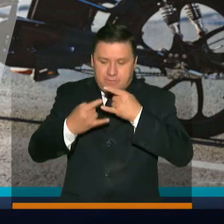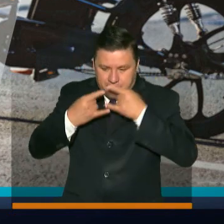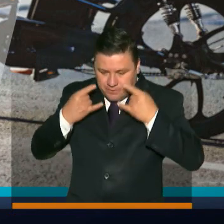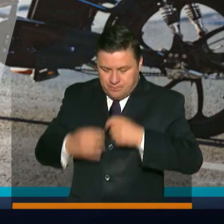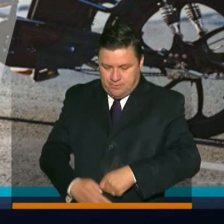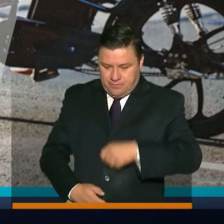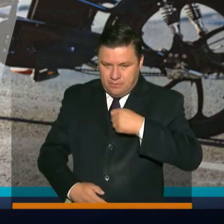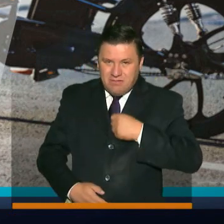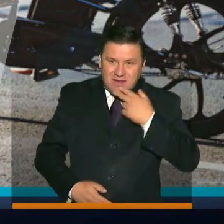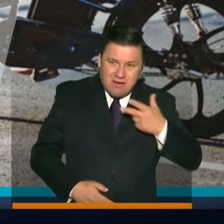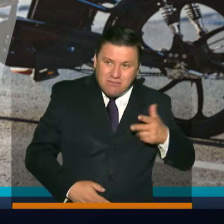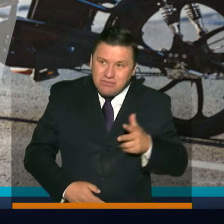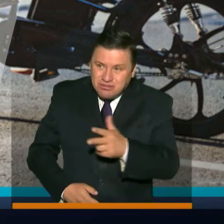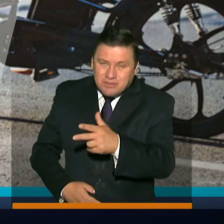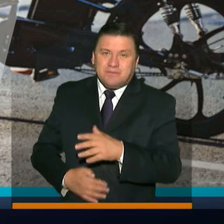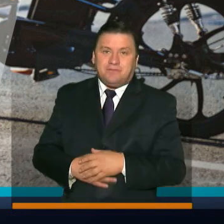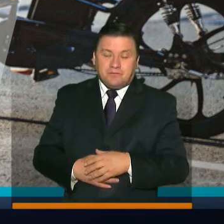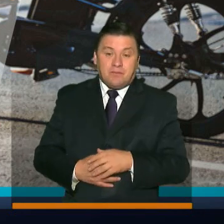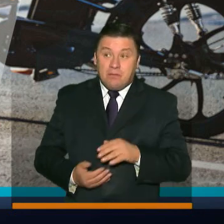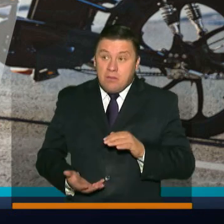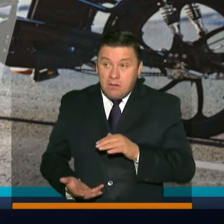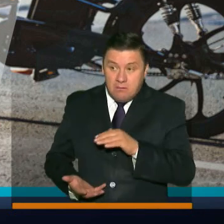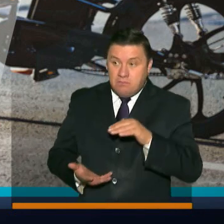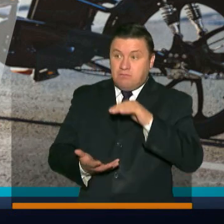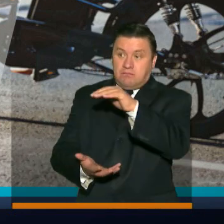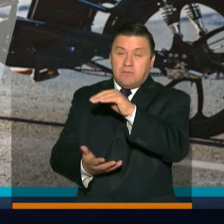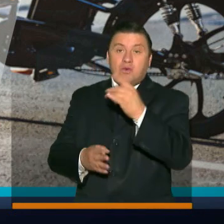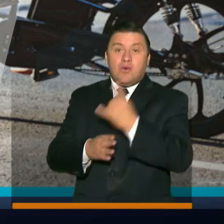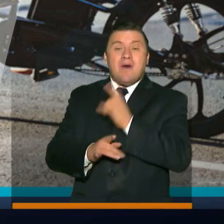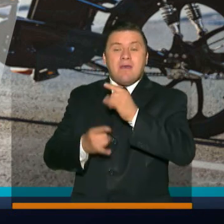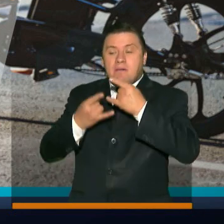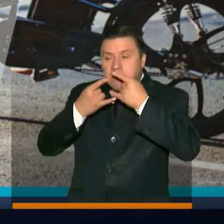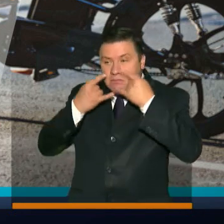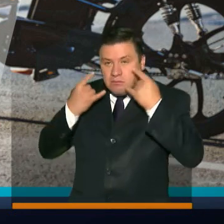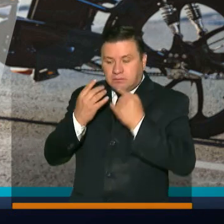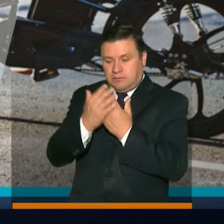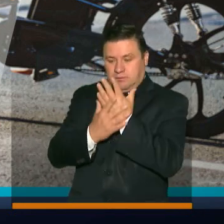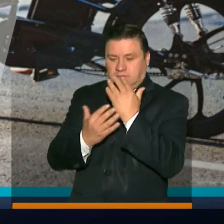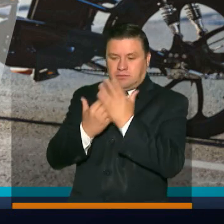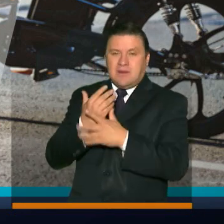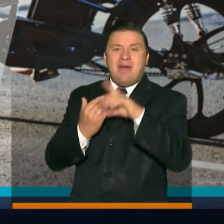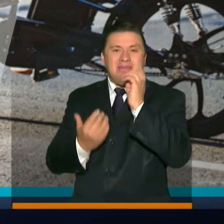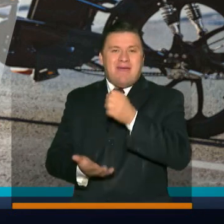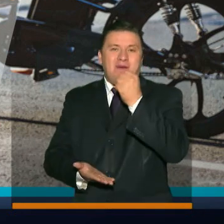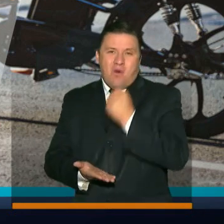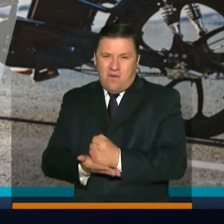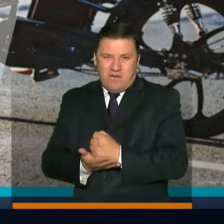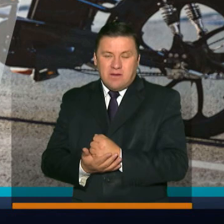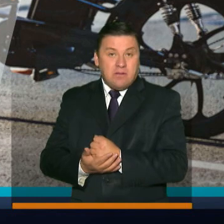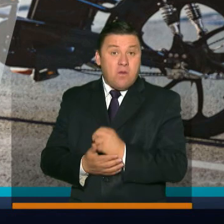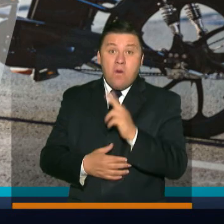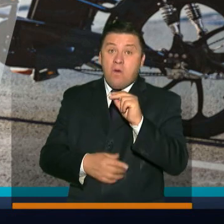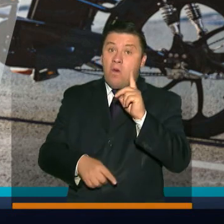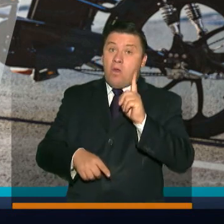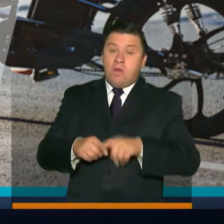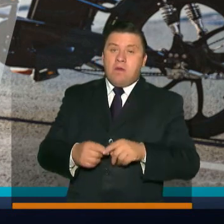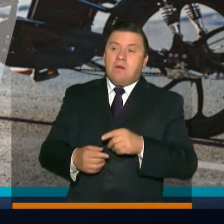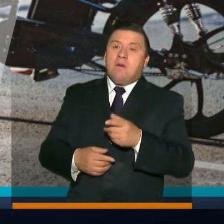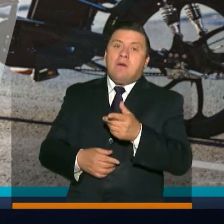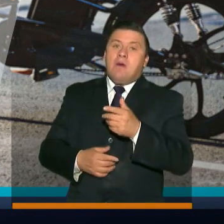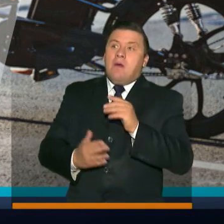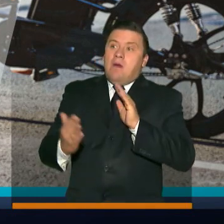los desplazamientos. En la entrega de domicilios, el uso de tapabocas y guantes es obligatorio. No se deben tomar